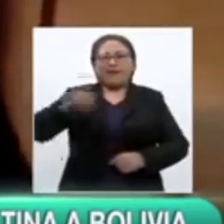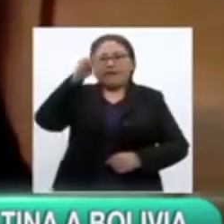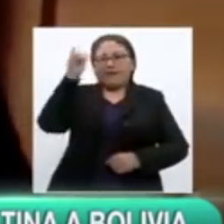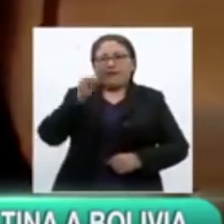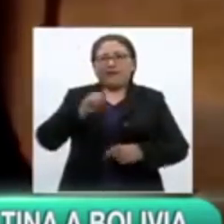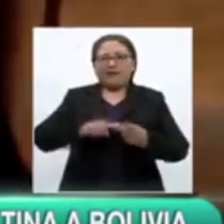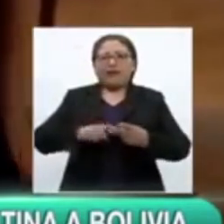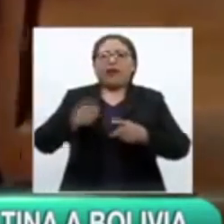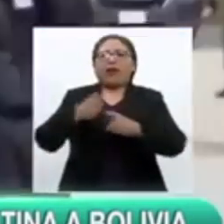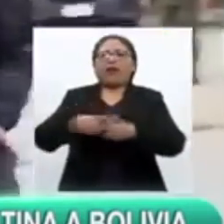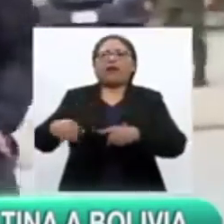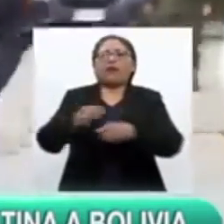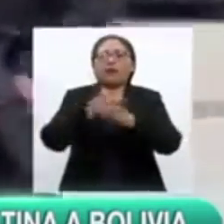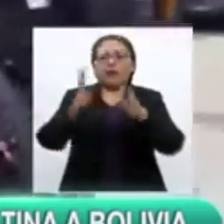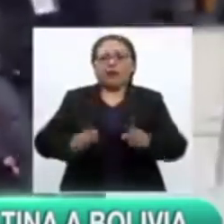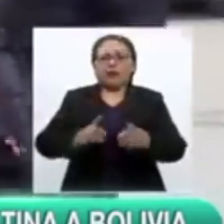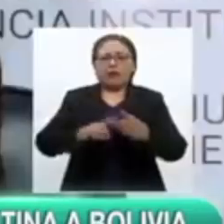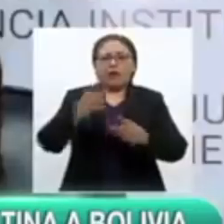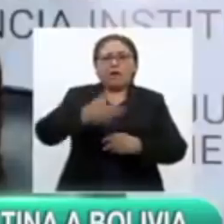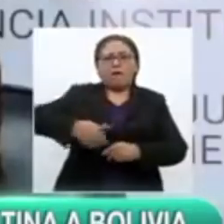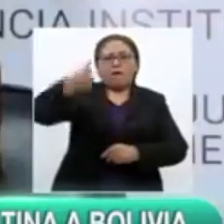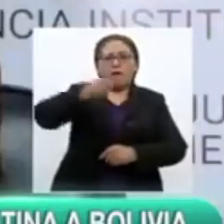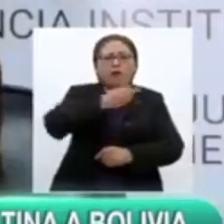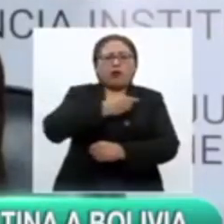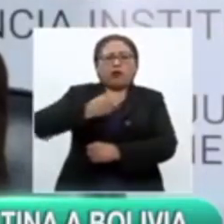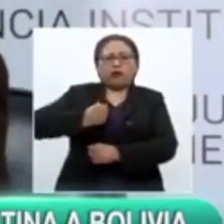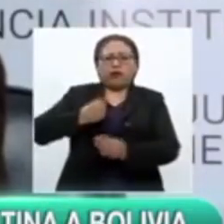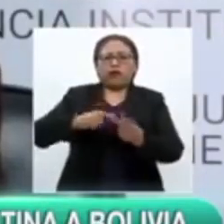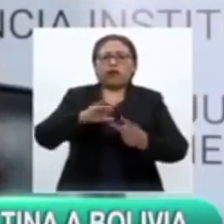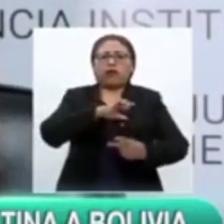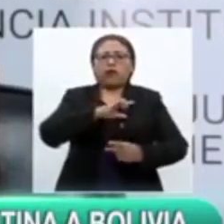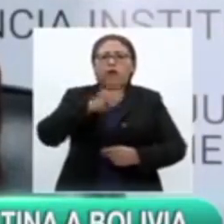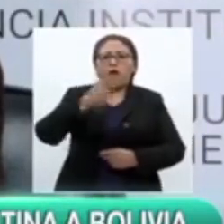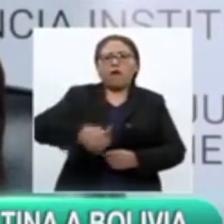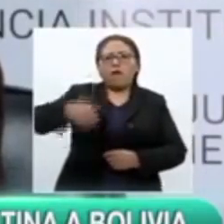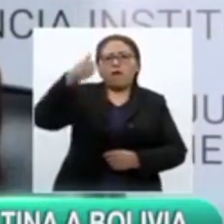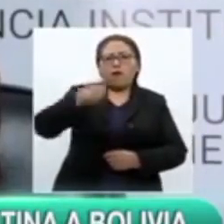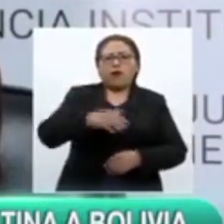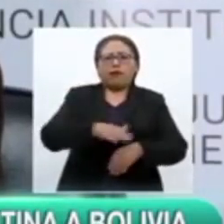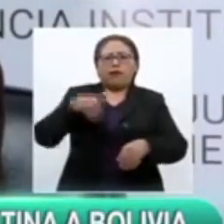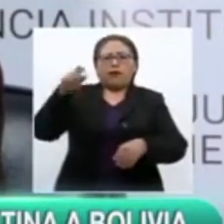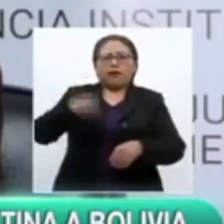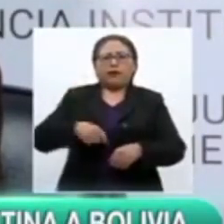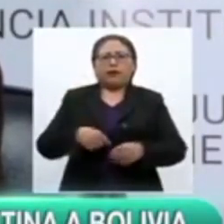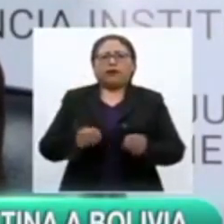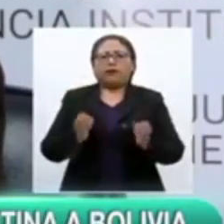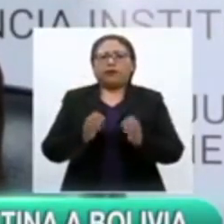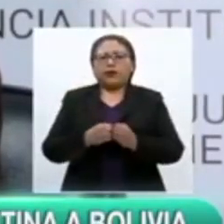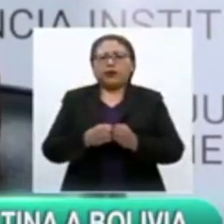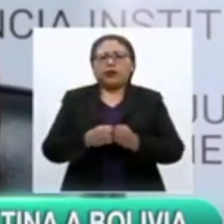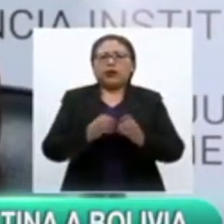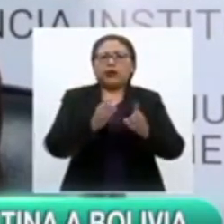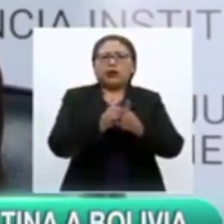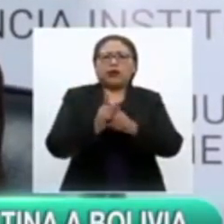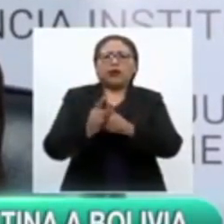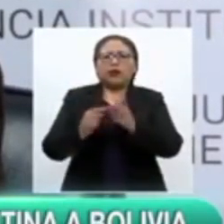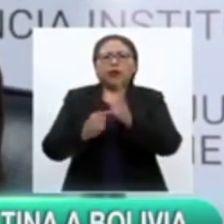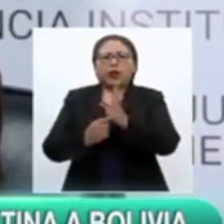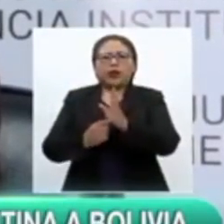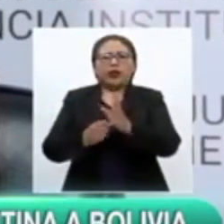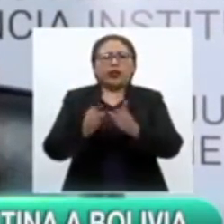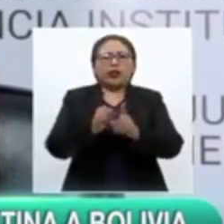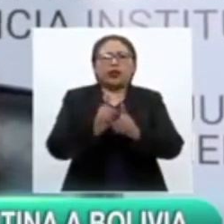el alto mando militar y policial de 2019. Son dos procesos abiertos ya con fiscales asignados, con jueces cautelares que tienen